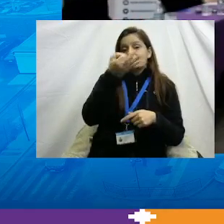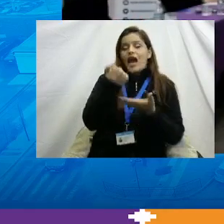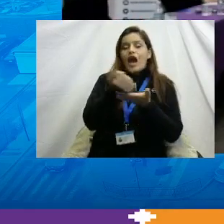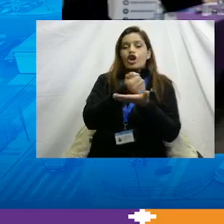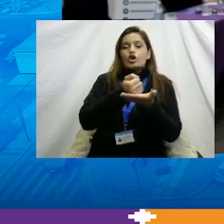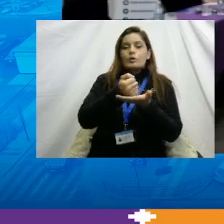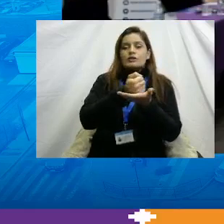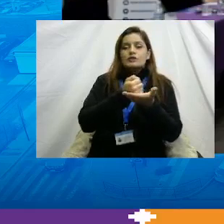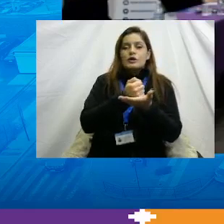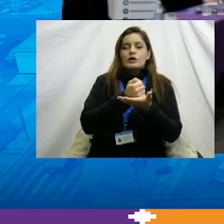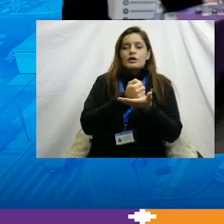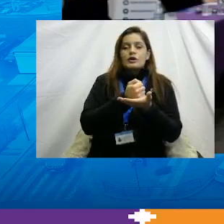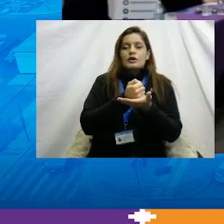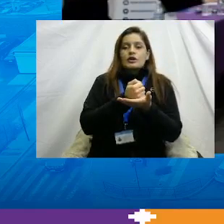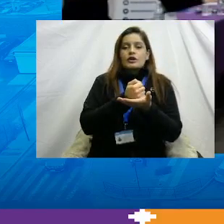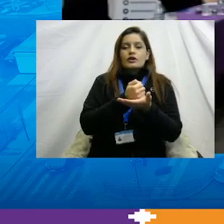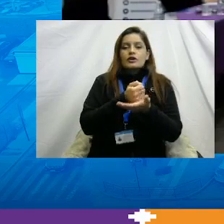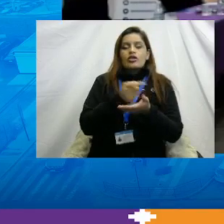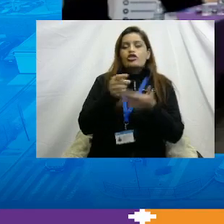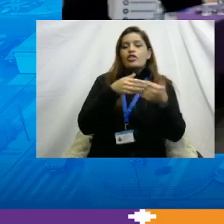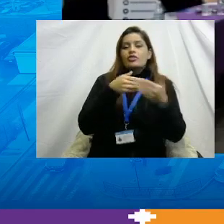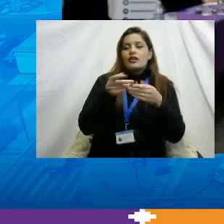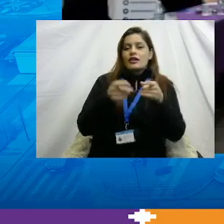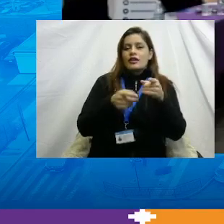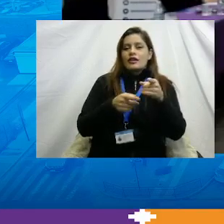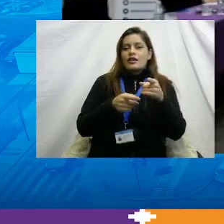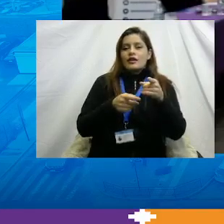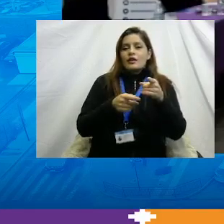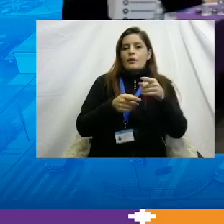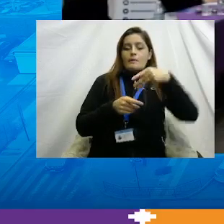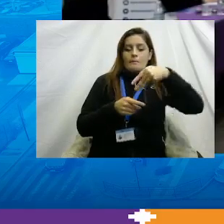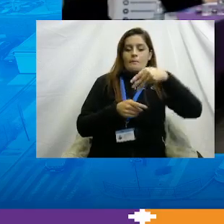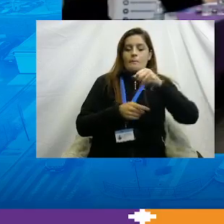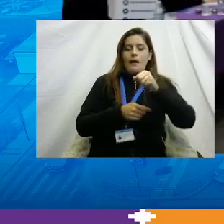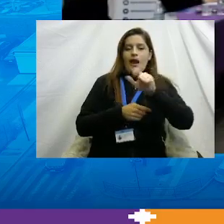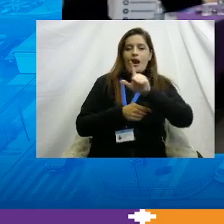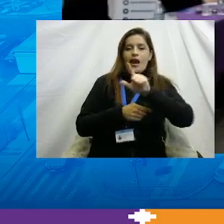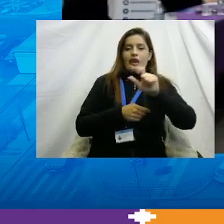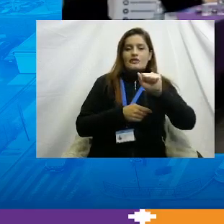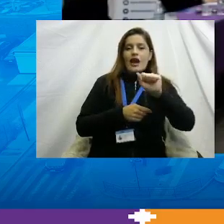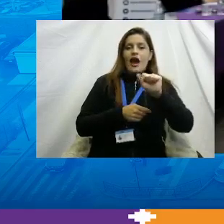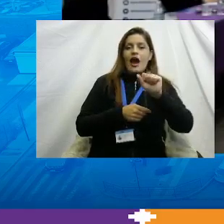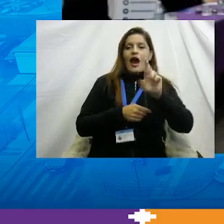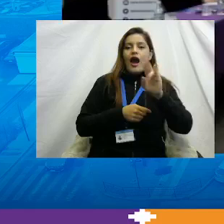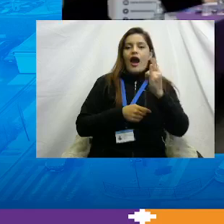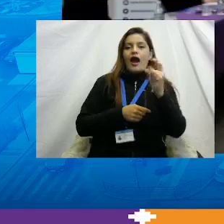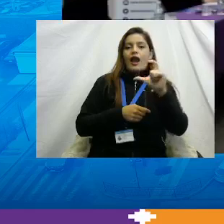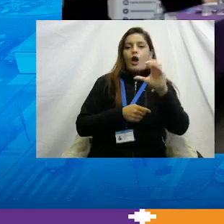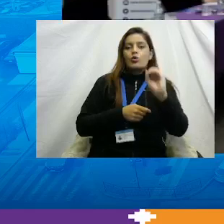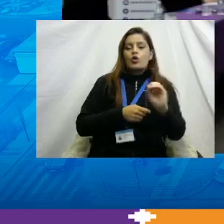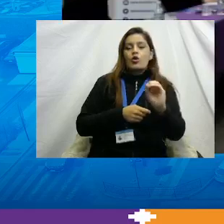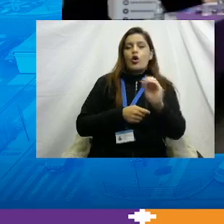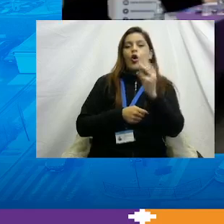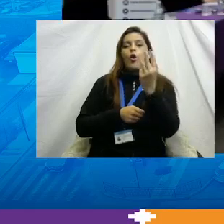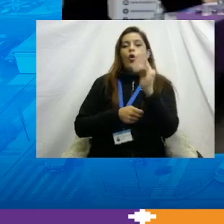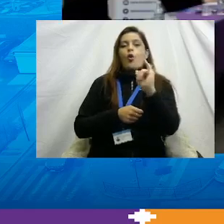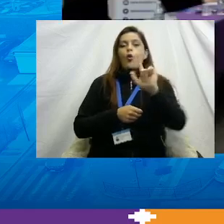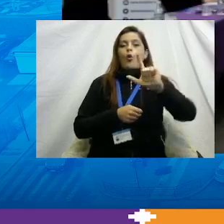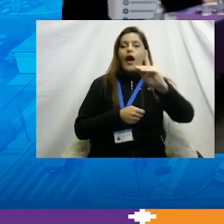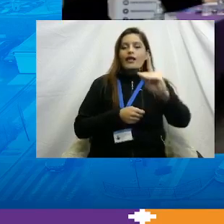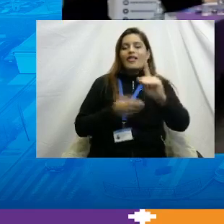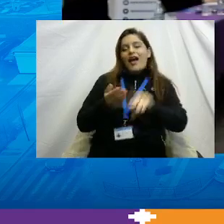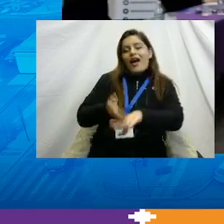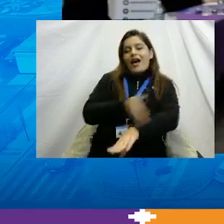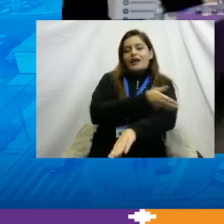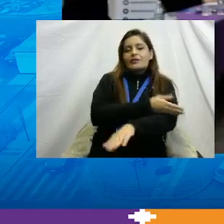agrupación Mayarauco Wild del sector del Valle de Mayarauco, que ellos tienen una petición realizada del 19 de mayo a